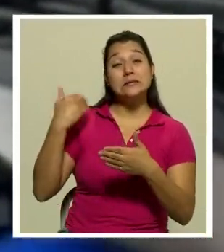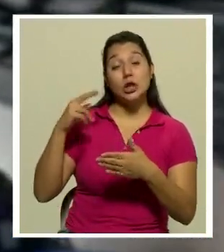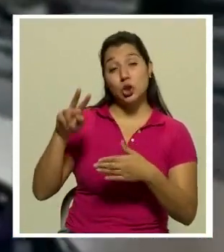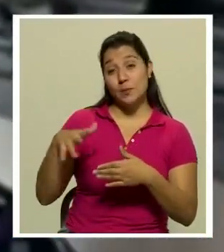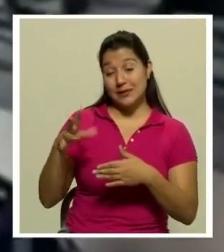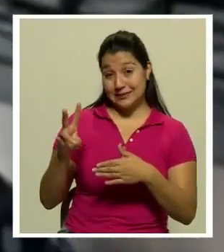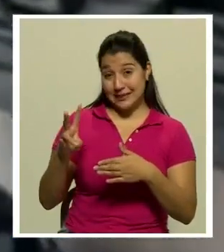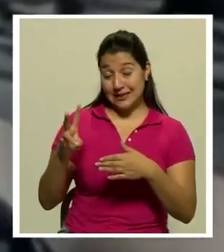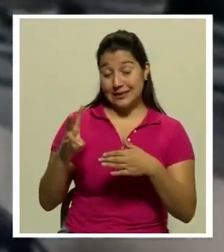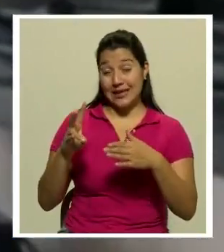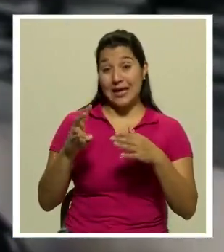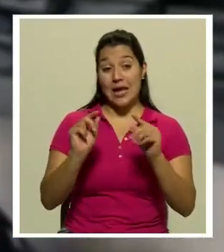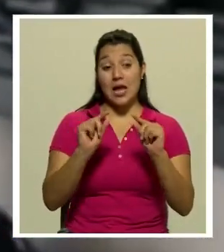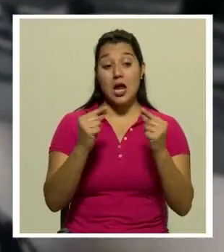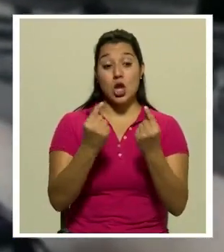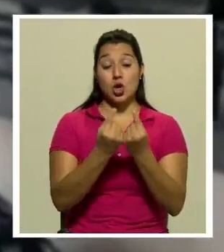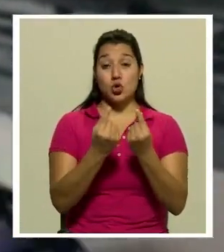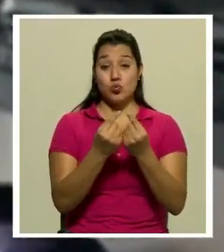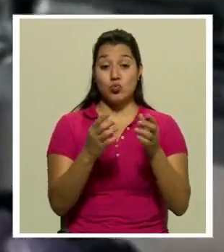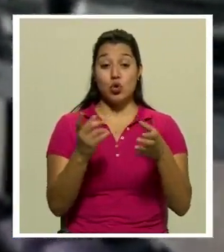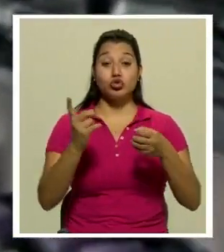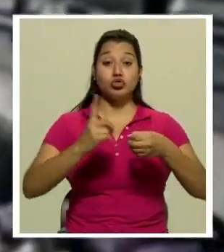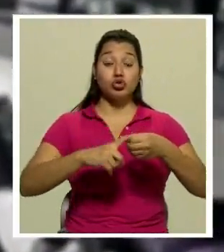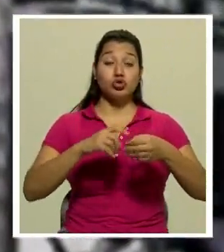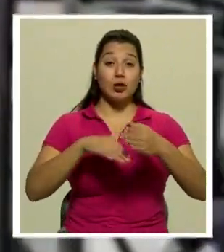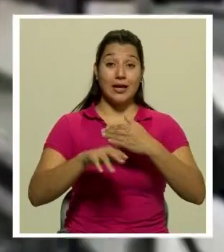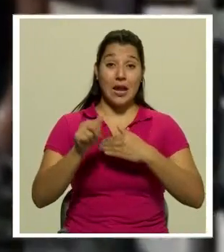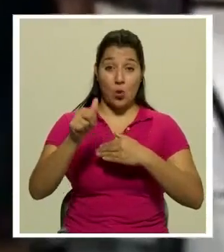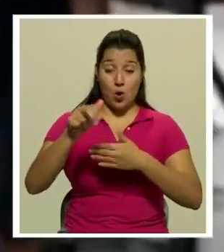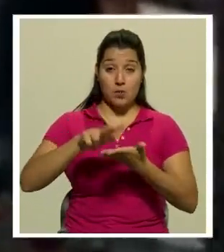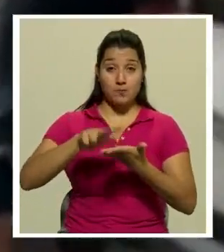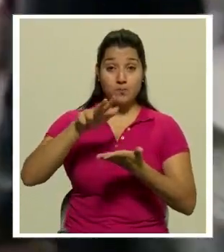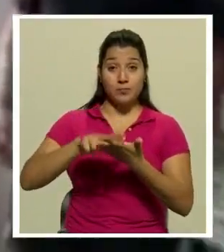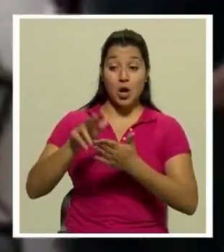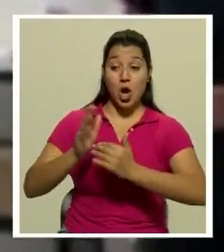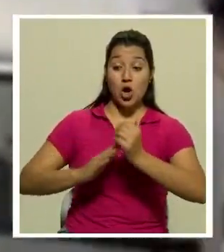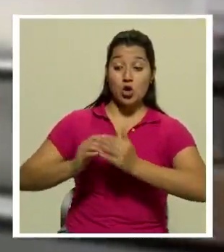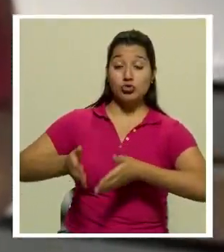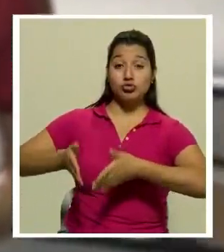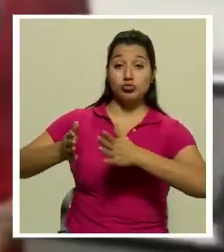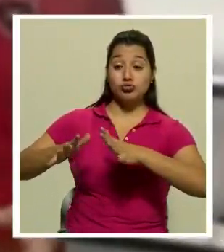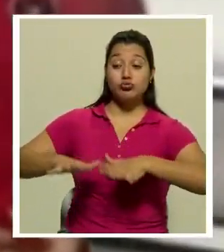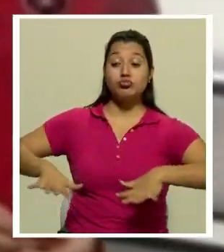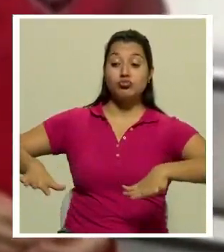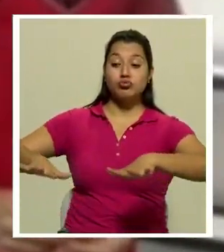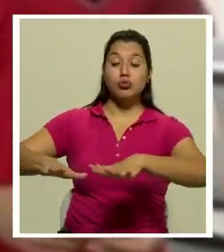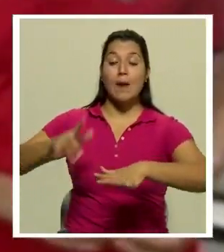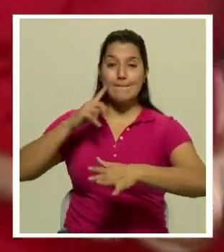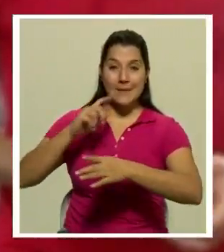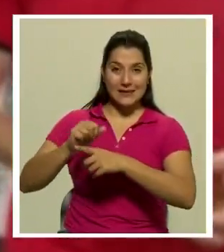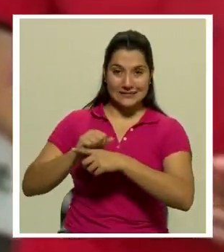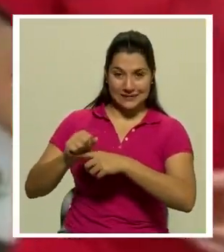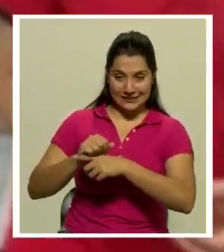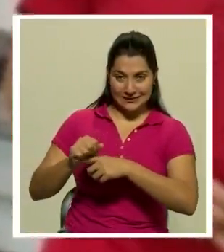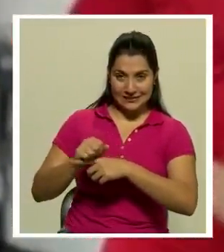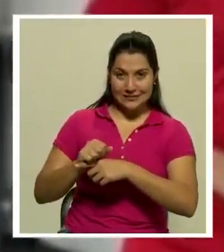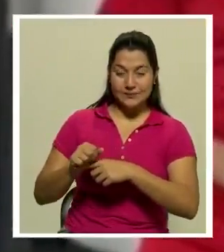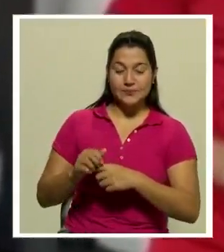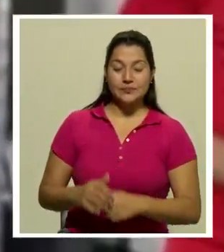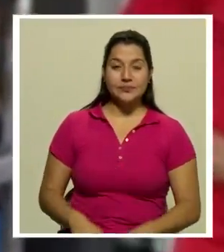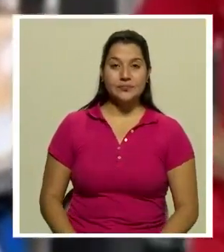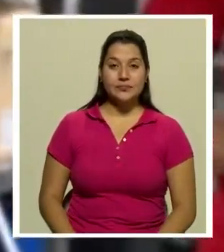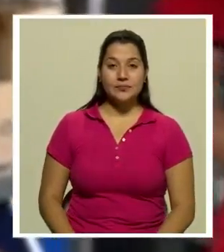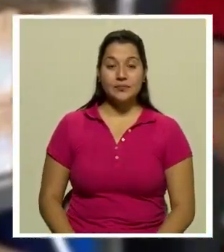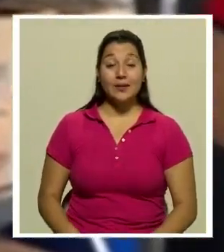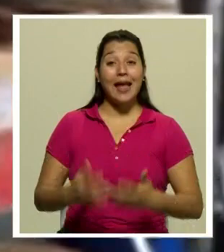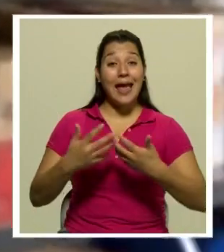de Socios de Liga Deportiva Alajuelense aprobó la construcción de un centro de alto rendimiento bajo la imagen legal de Comadato.